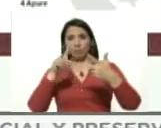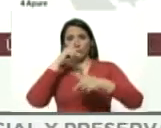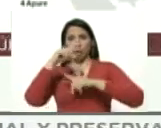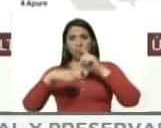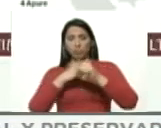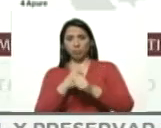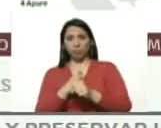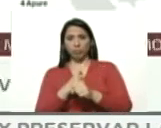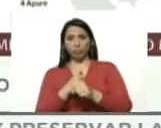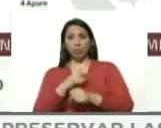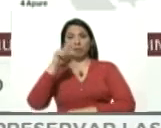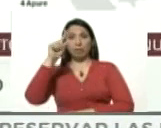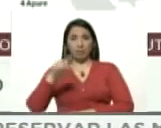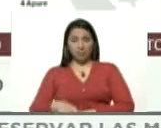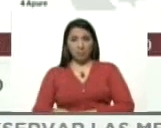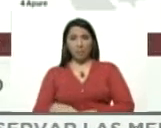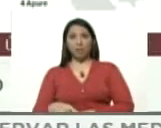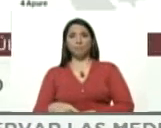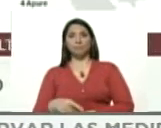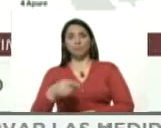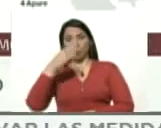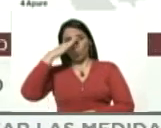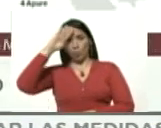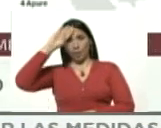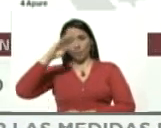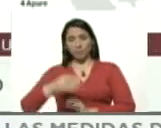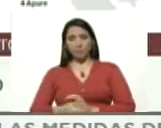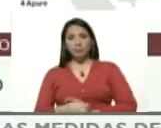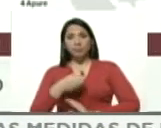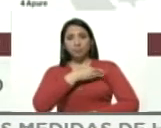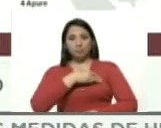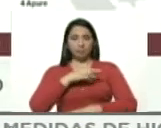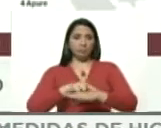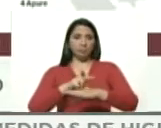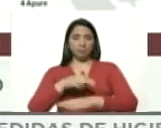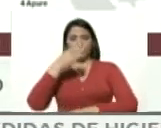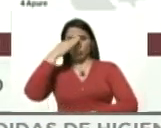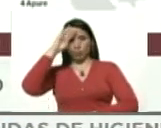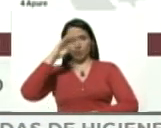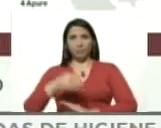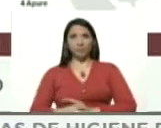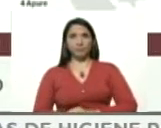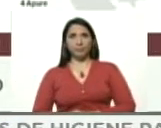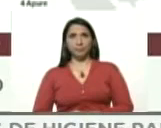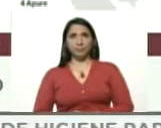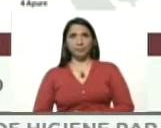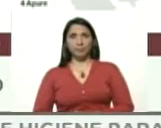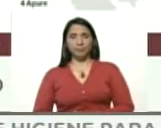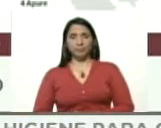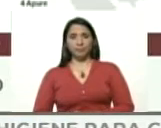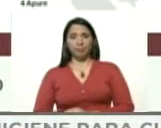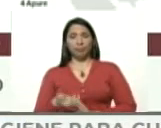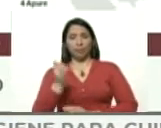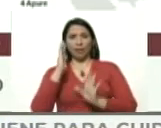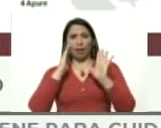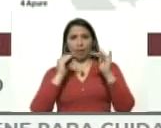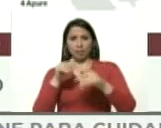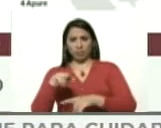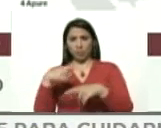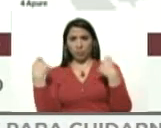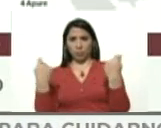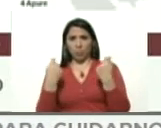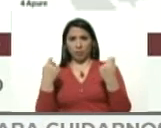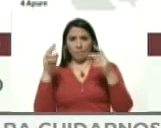edad, también natural de Cuba, de la misión médica cubana, que están en la atención en esta jornada